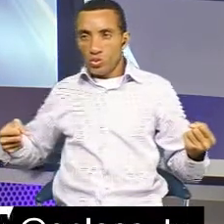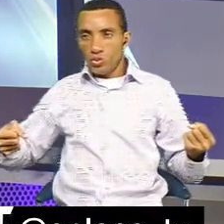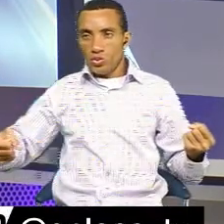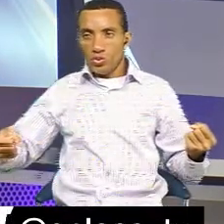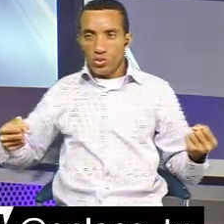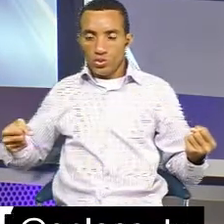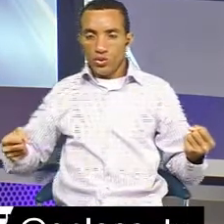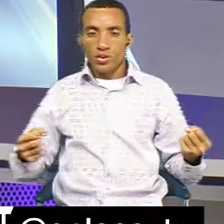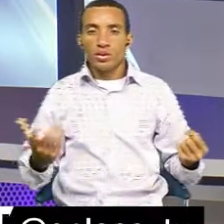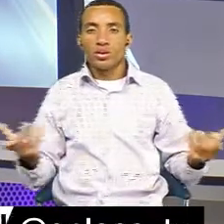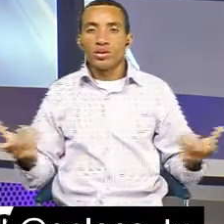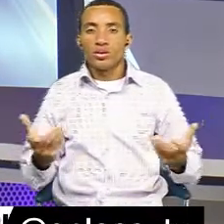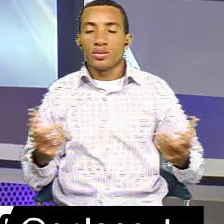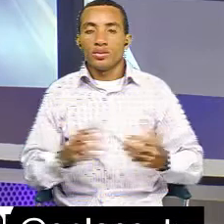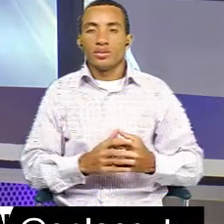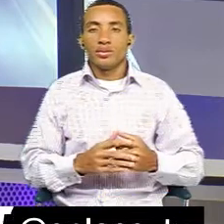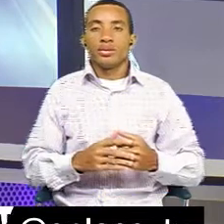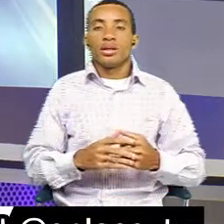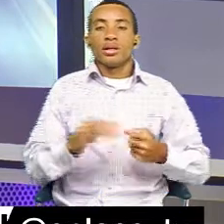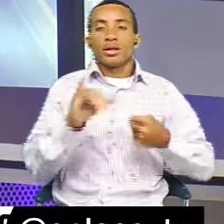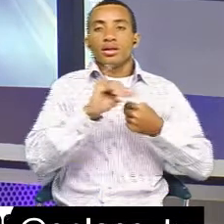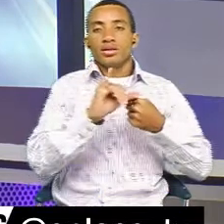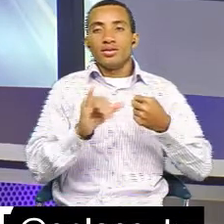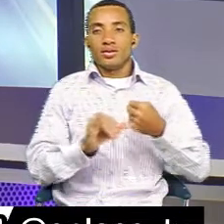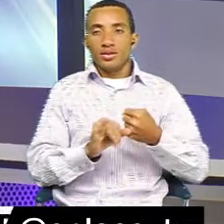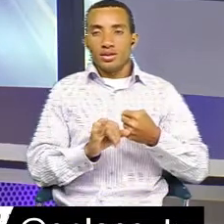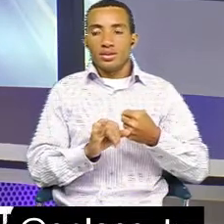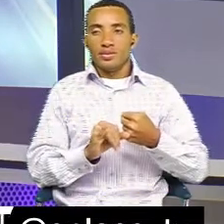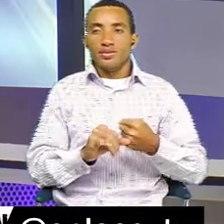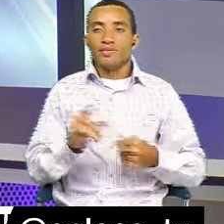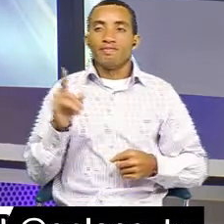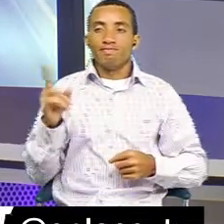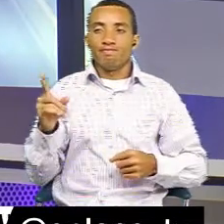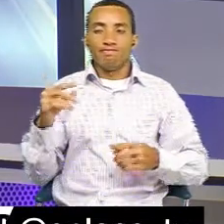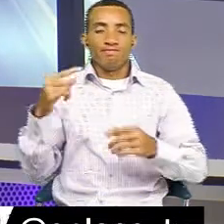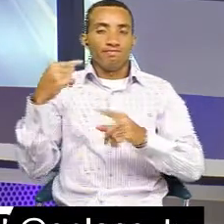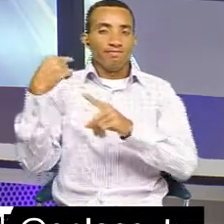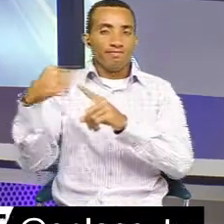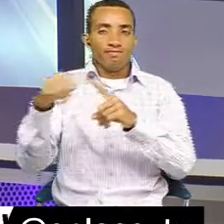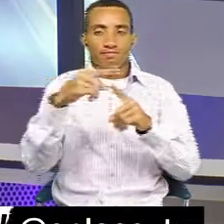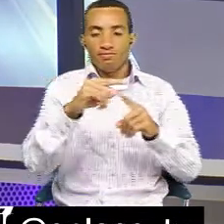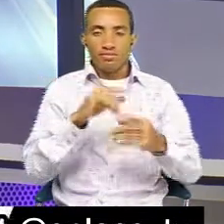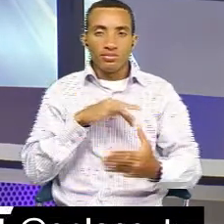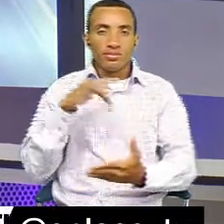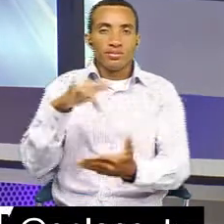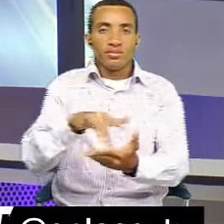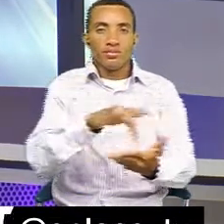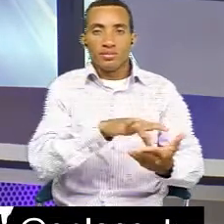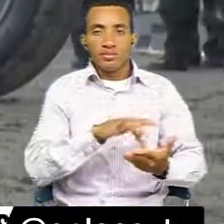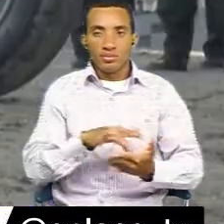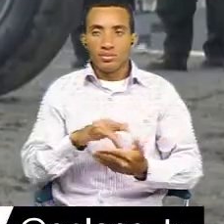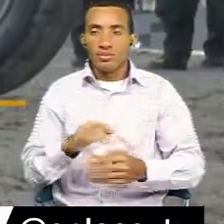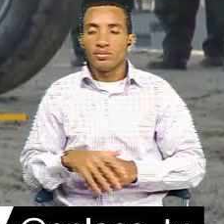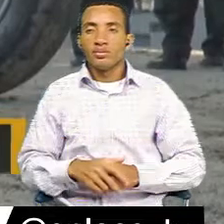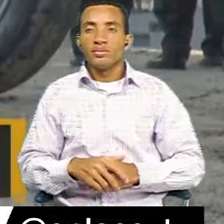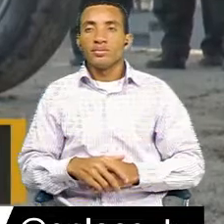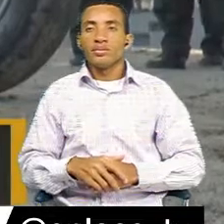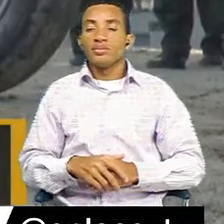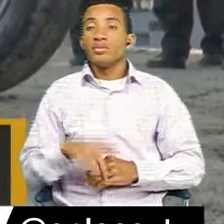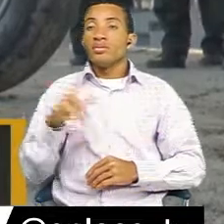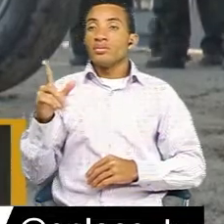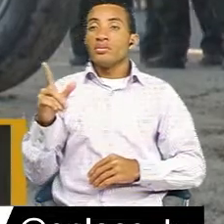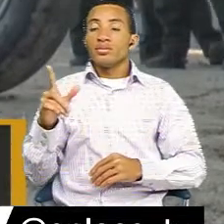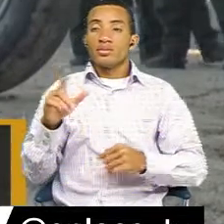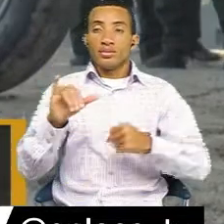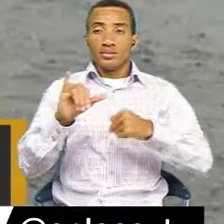Técnico Industrial. Participan VTM de diferentes municipios de Santander. En el Instituto Técnico